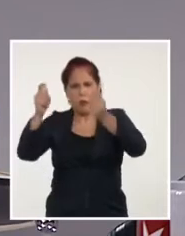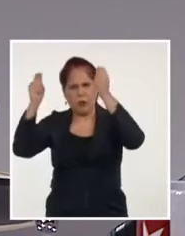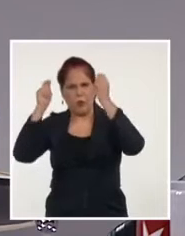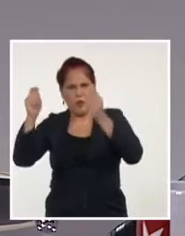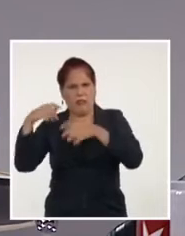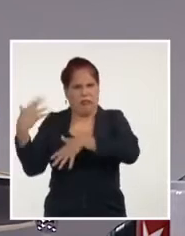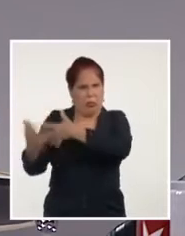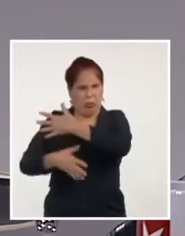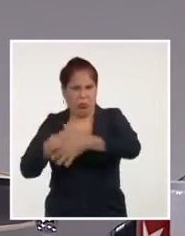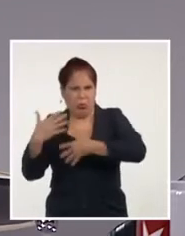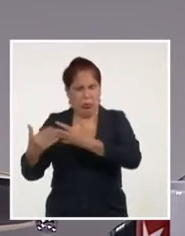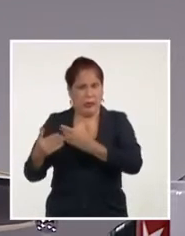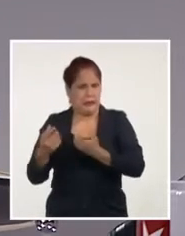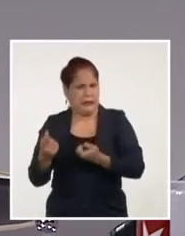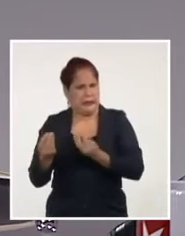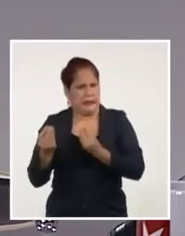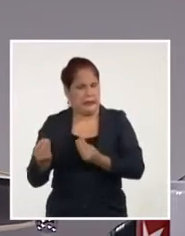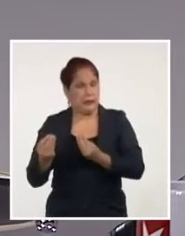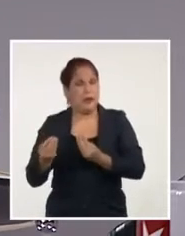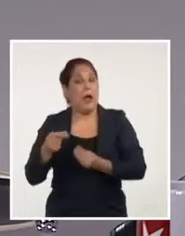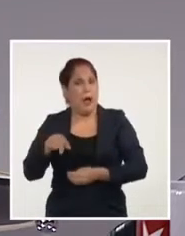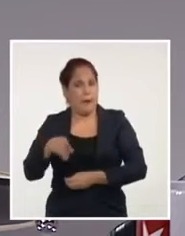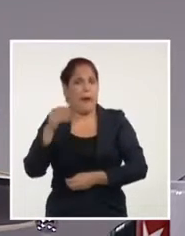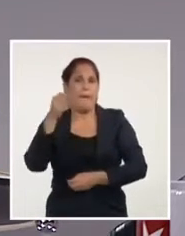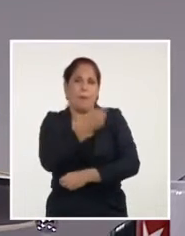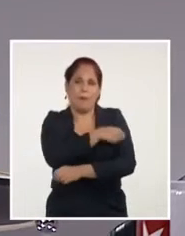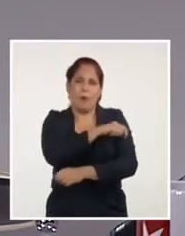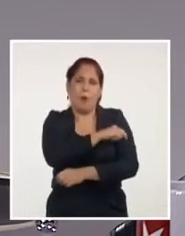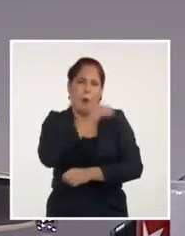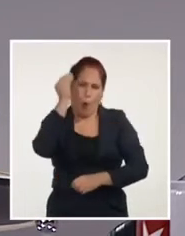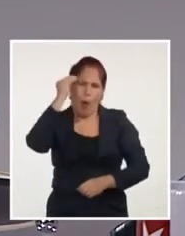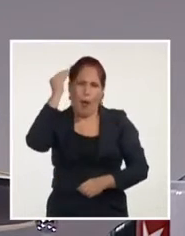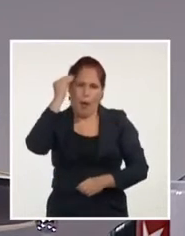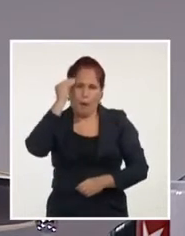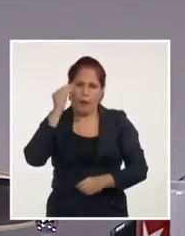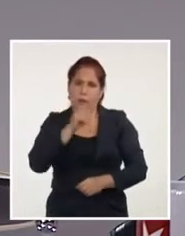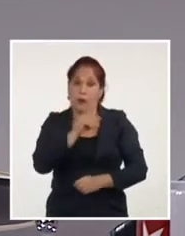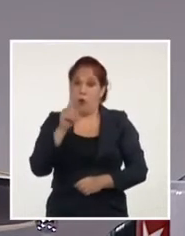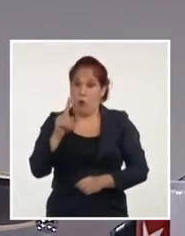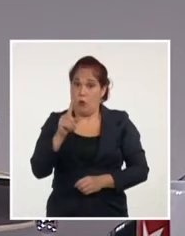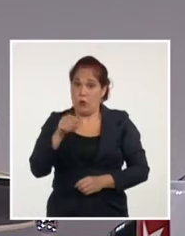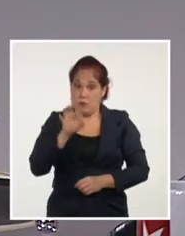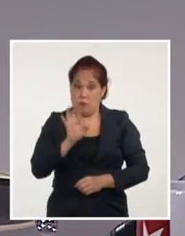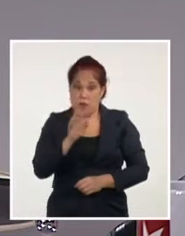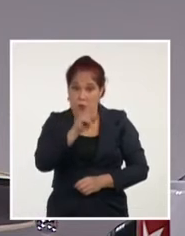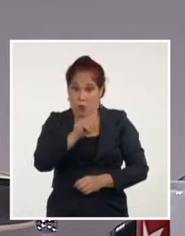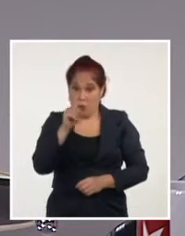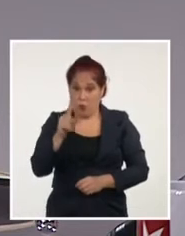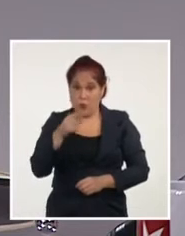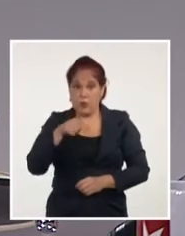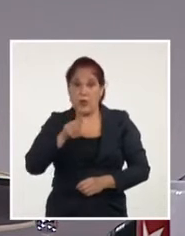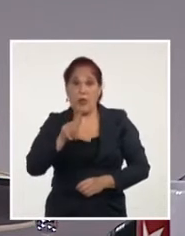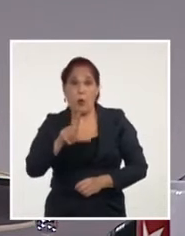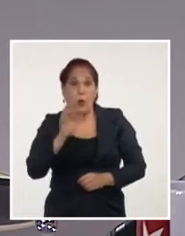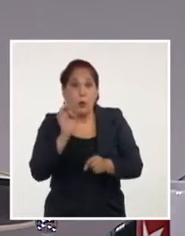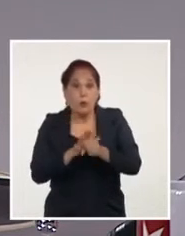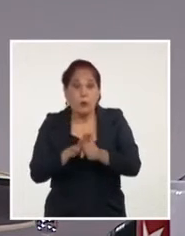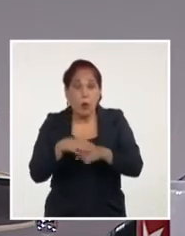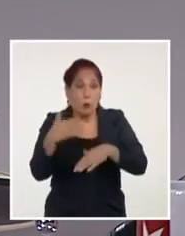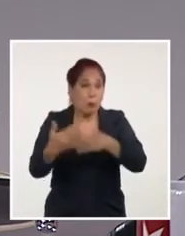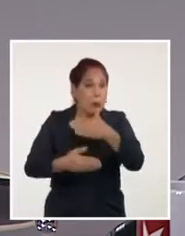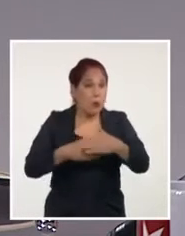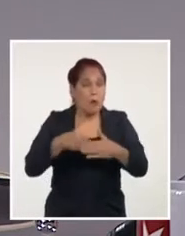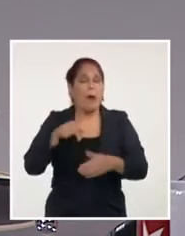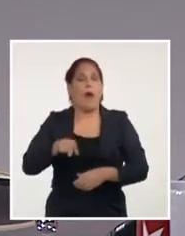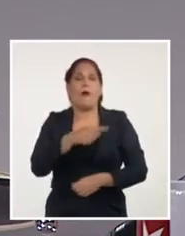sido pedagógico para este pueblo. Y yo creo que, bueno, el desafío es apropiarnos de